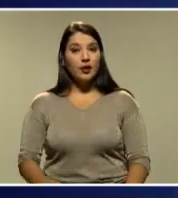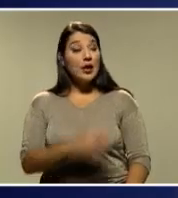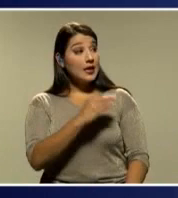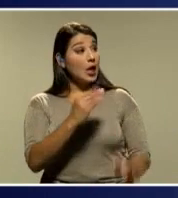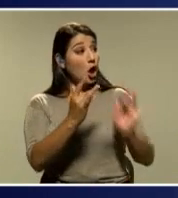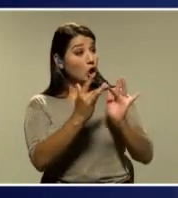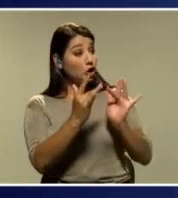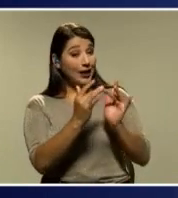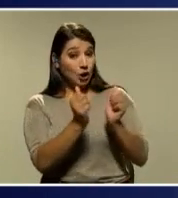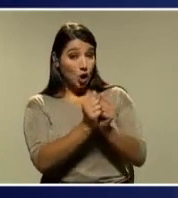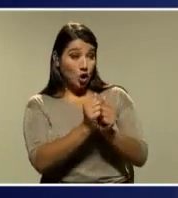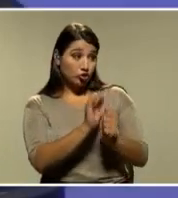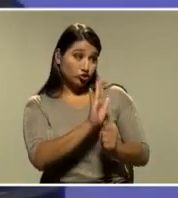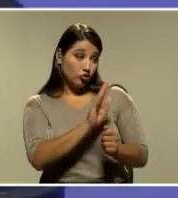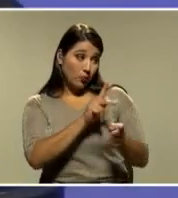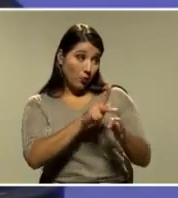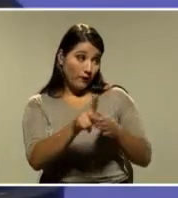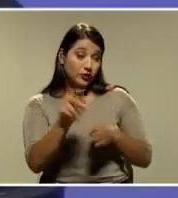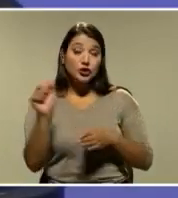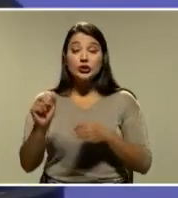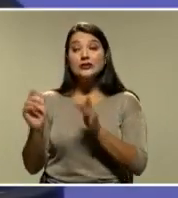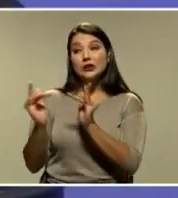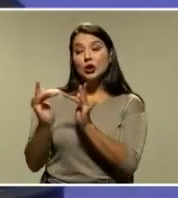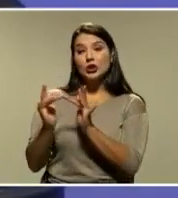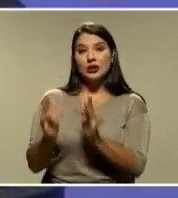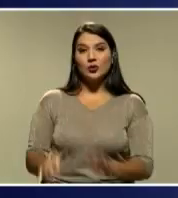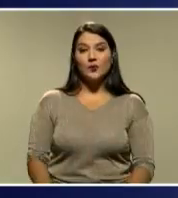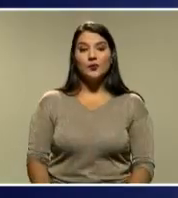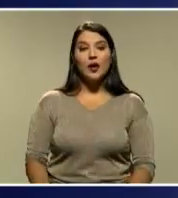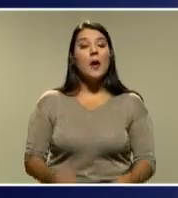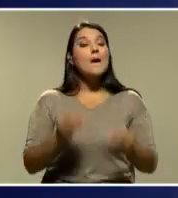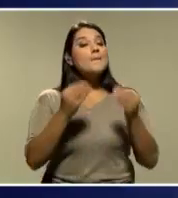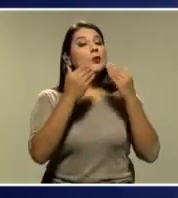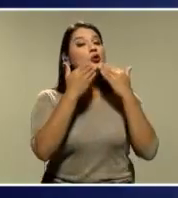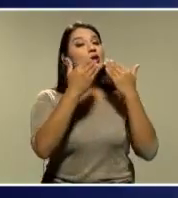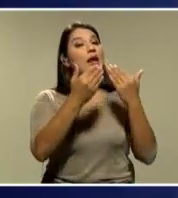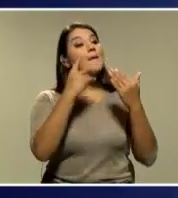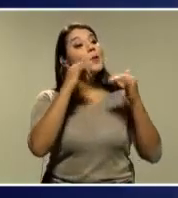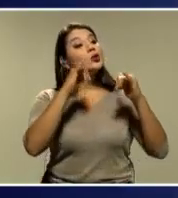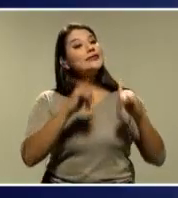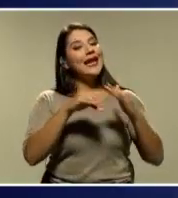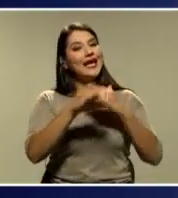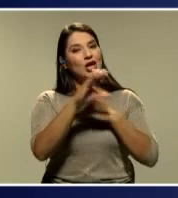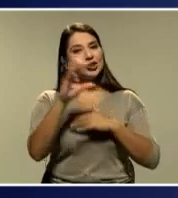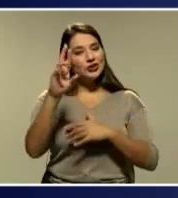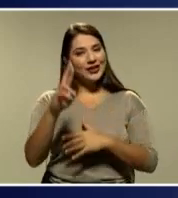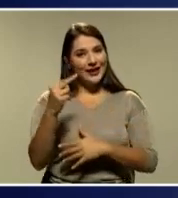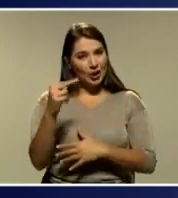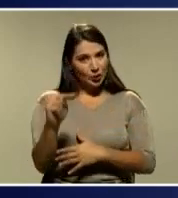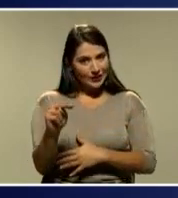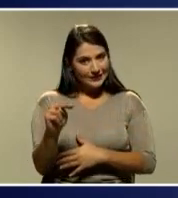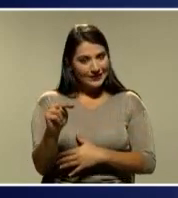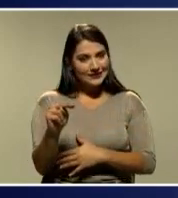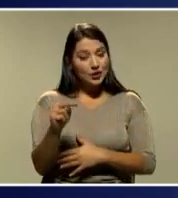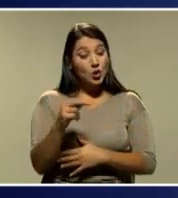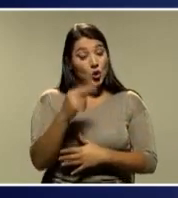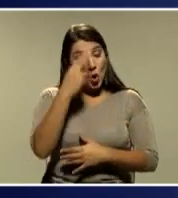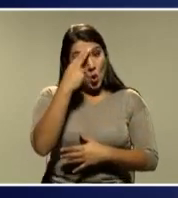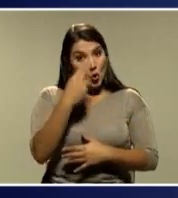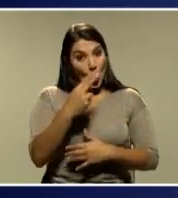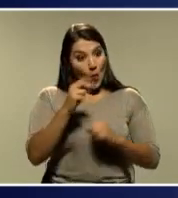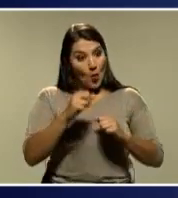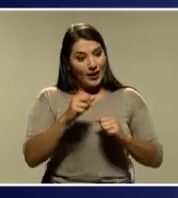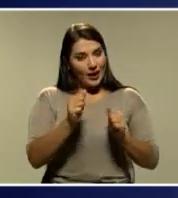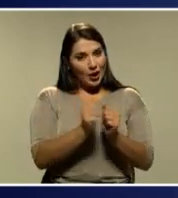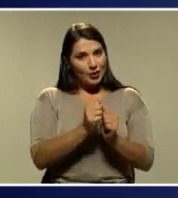en contacto con la profesión. Mantenerme en contacto con la profesión. Marcelo, muchísimas gracias por estar en el set de Costa Rica Noticias. Ha sido un honor tenerte